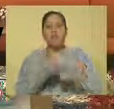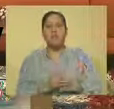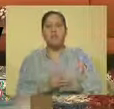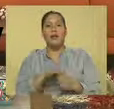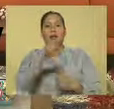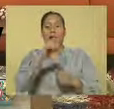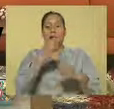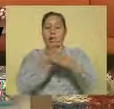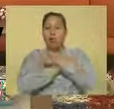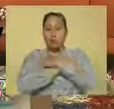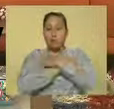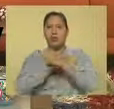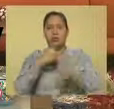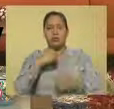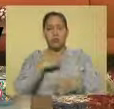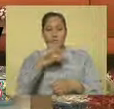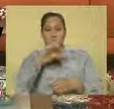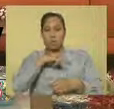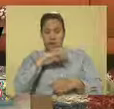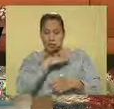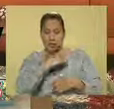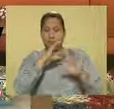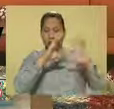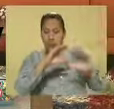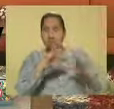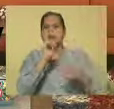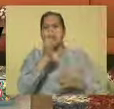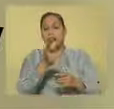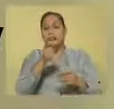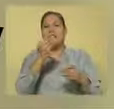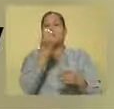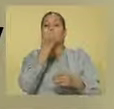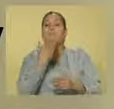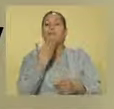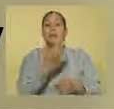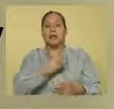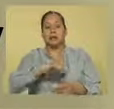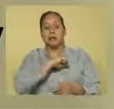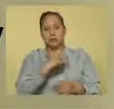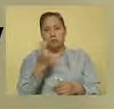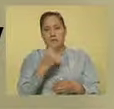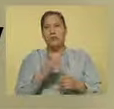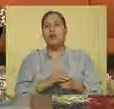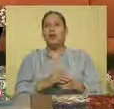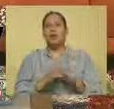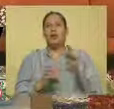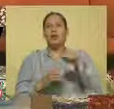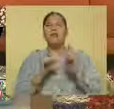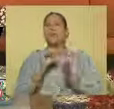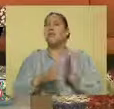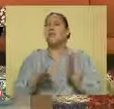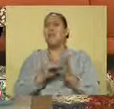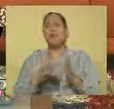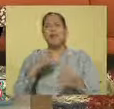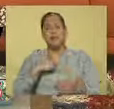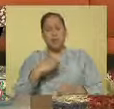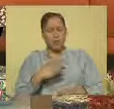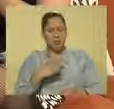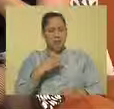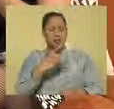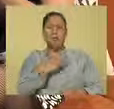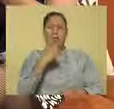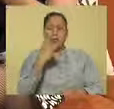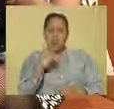la educación que debemos de dar a los hijos es con respecto a la alimentación. Y que no se justifiquen porque tienen complexión